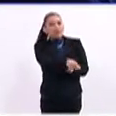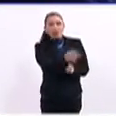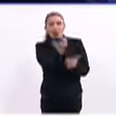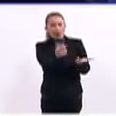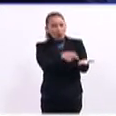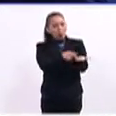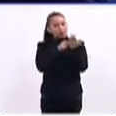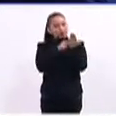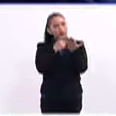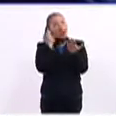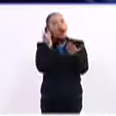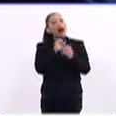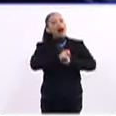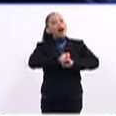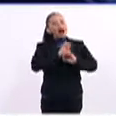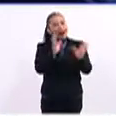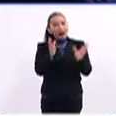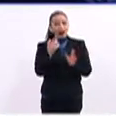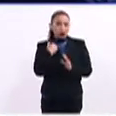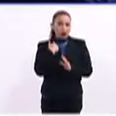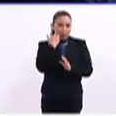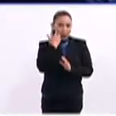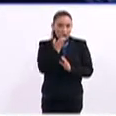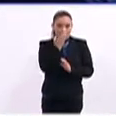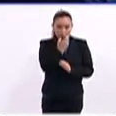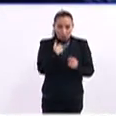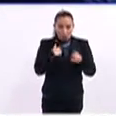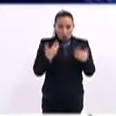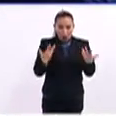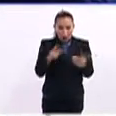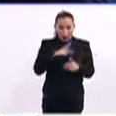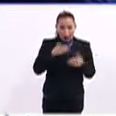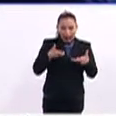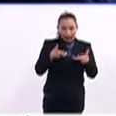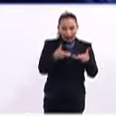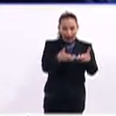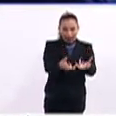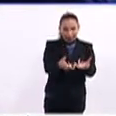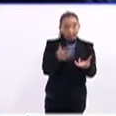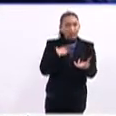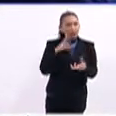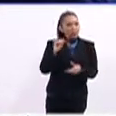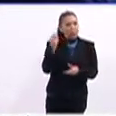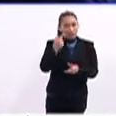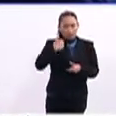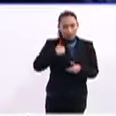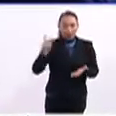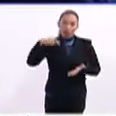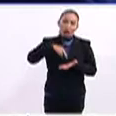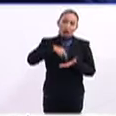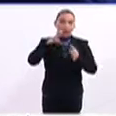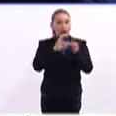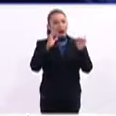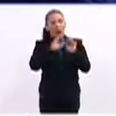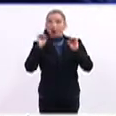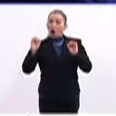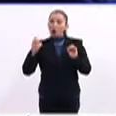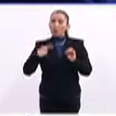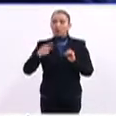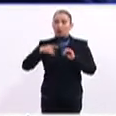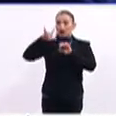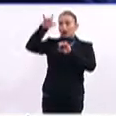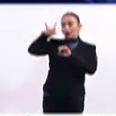para contarse. Y yo aspiraría a que lo que yo hago en la vía pública no me necesite a mí, y necesite una